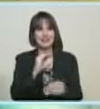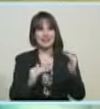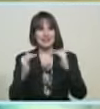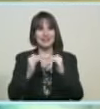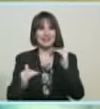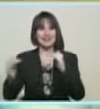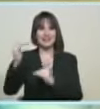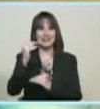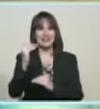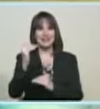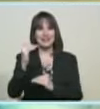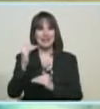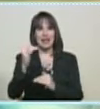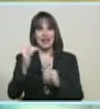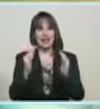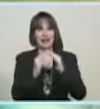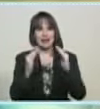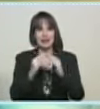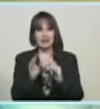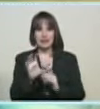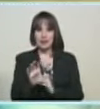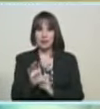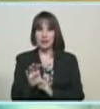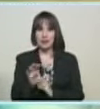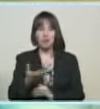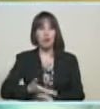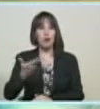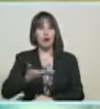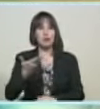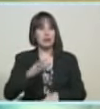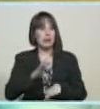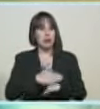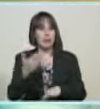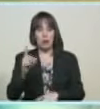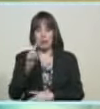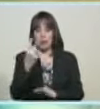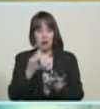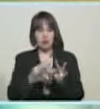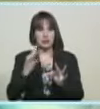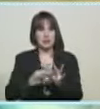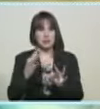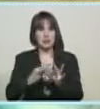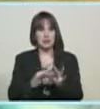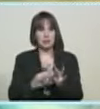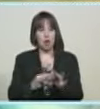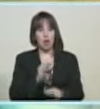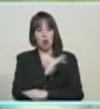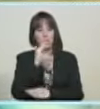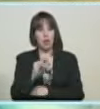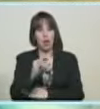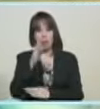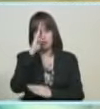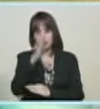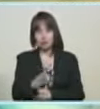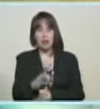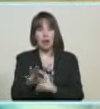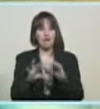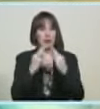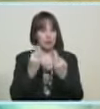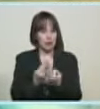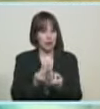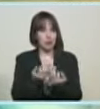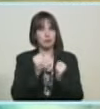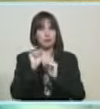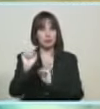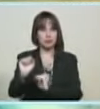subsidio directo hogares de la patria esto es muy importante porque entre en vigencia primero de septiembre en protección directa a la familia